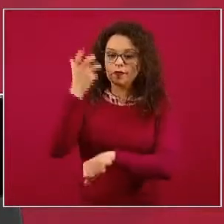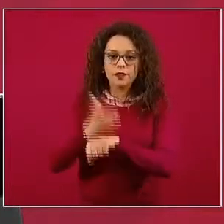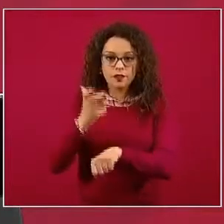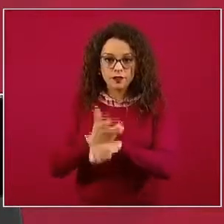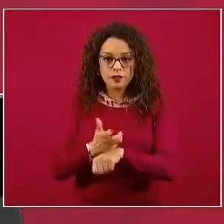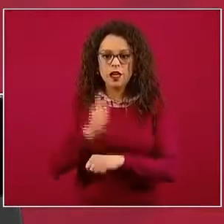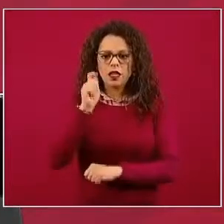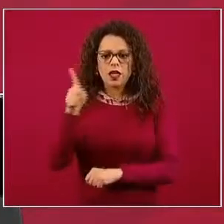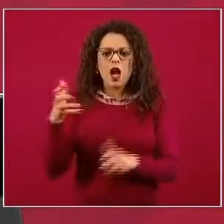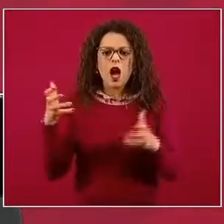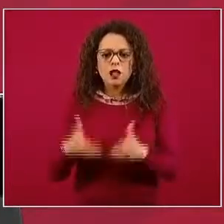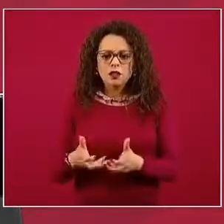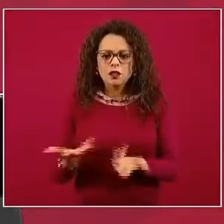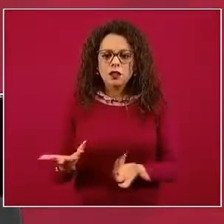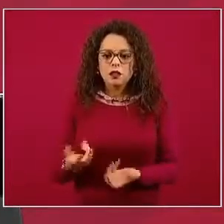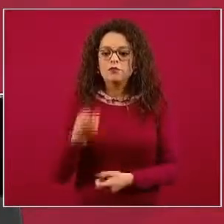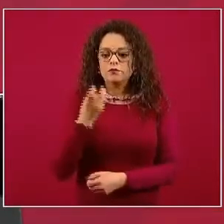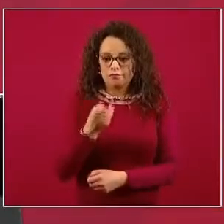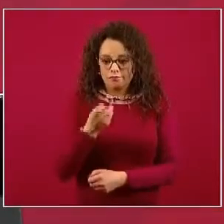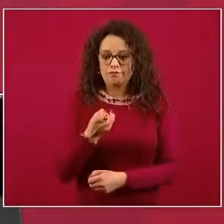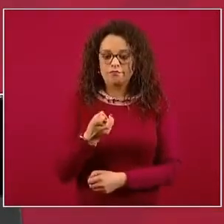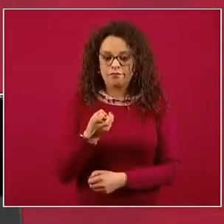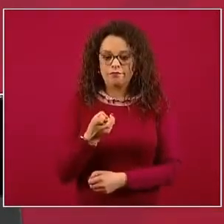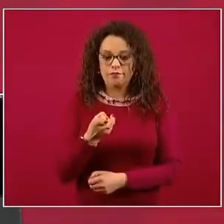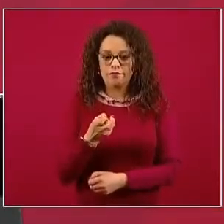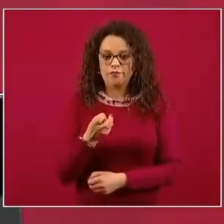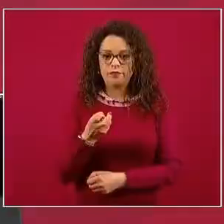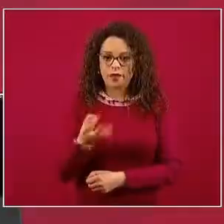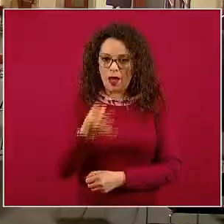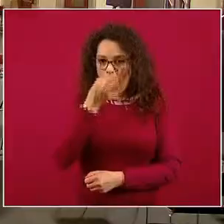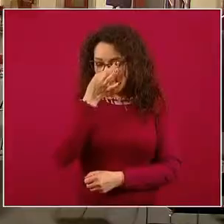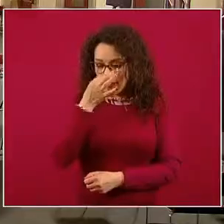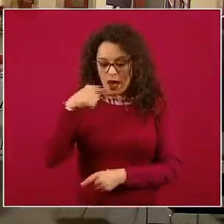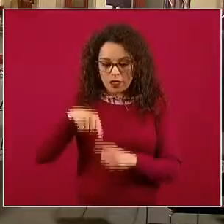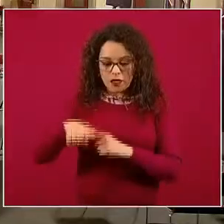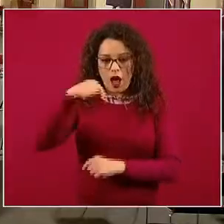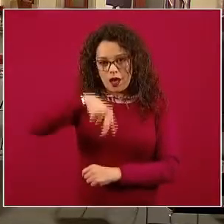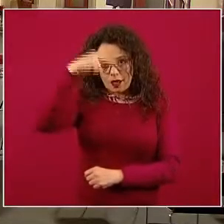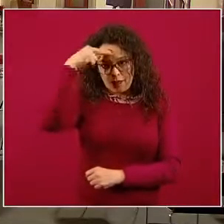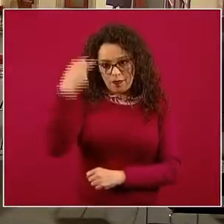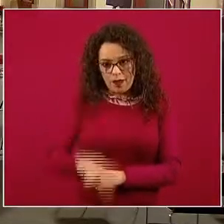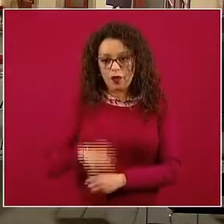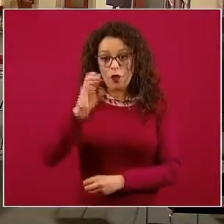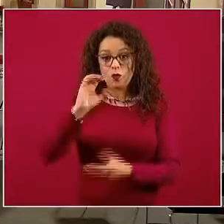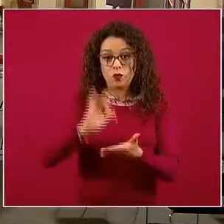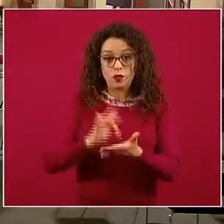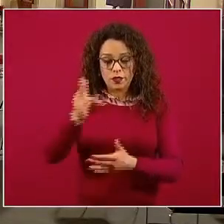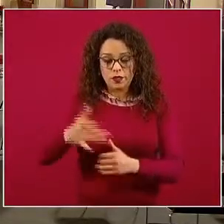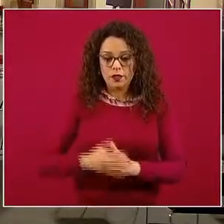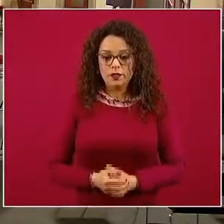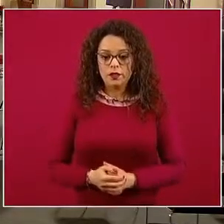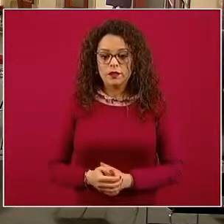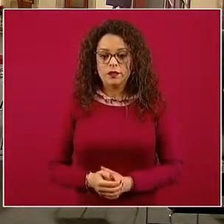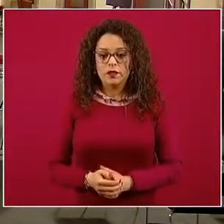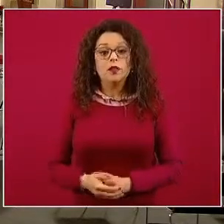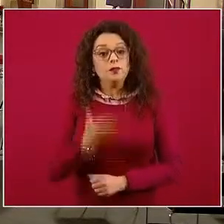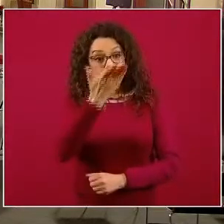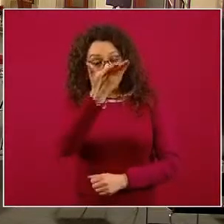haciendo el camino apenas en México. Muchas gracias. Por favor.